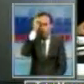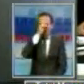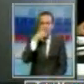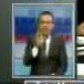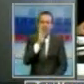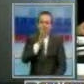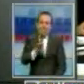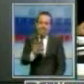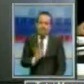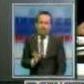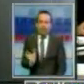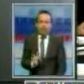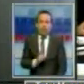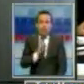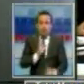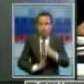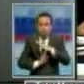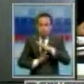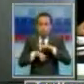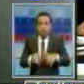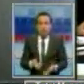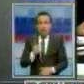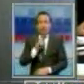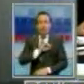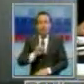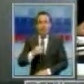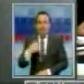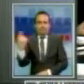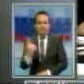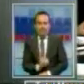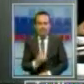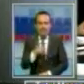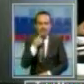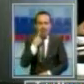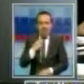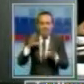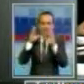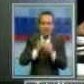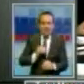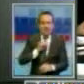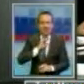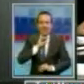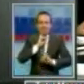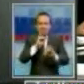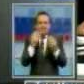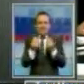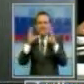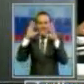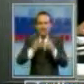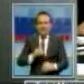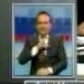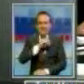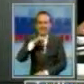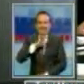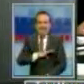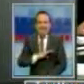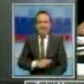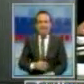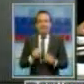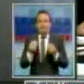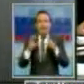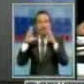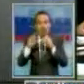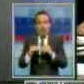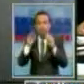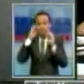mejores decisiones. Pero esto no para aquí. No. Porque llega Rafael Venegas para seguir el con las reacciones y con todo lo que ha ocurrido durante la noche aquí en CNN. Está muy bien.